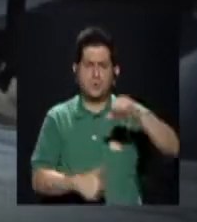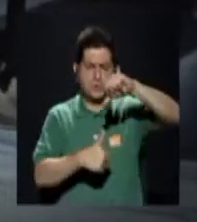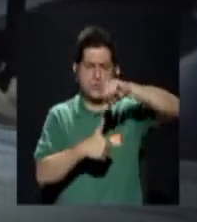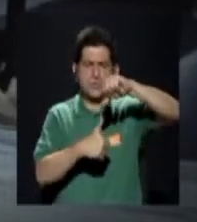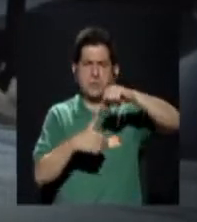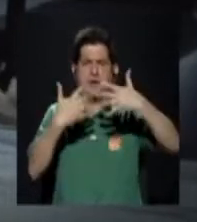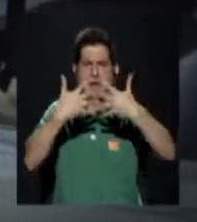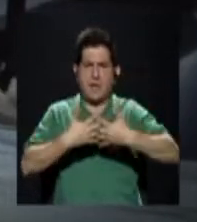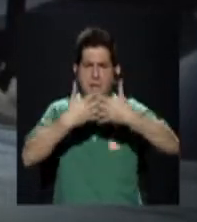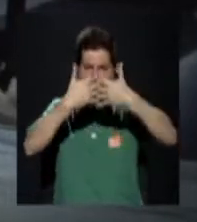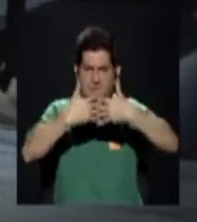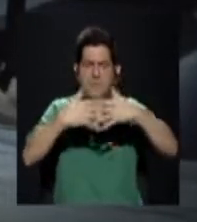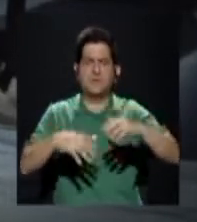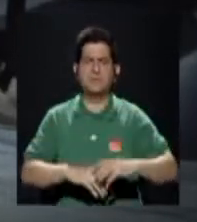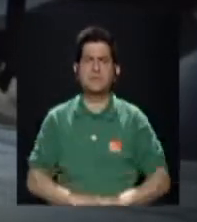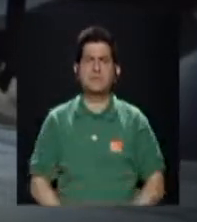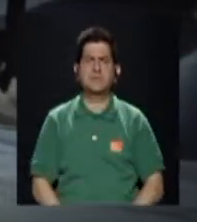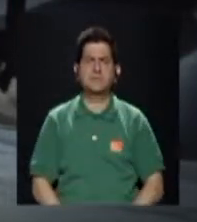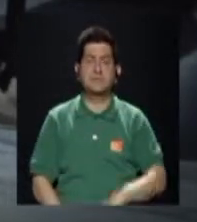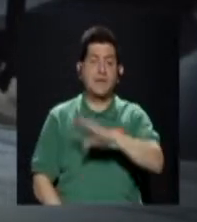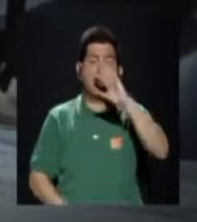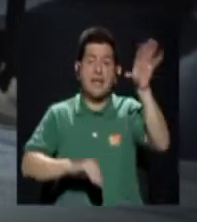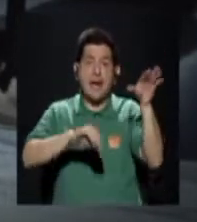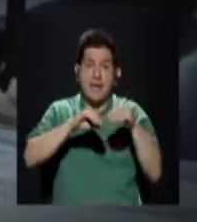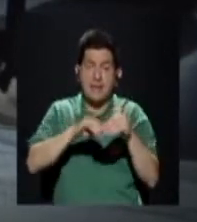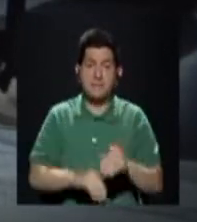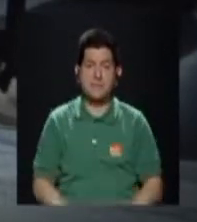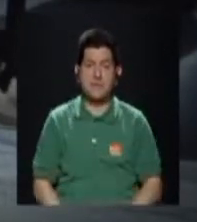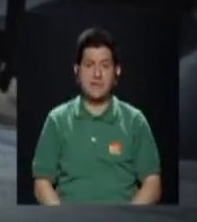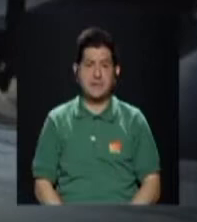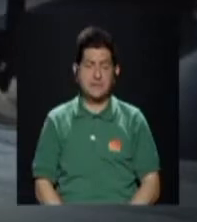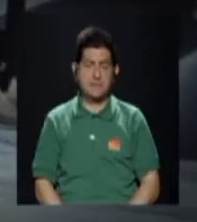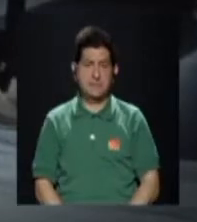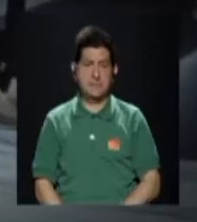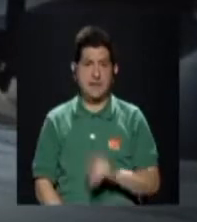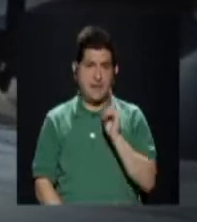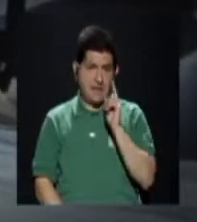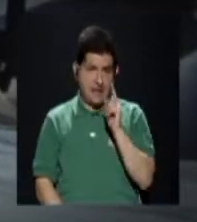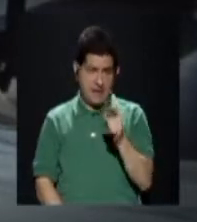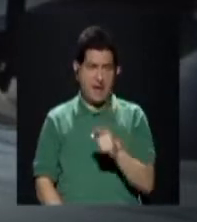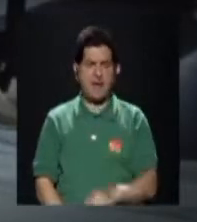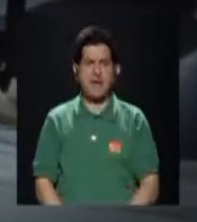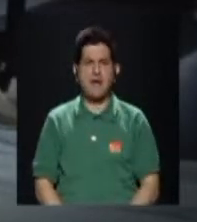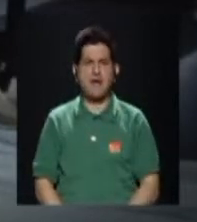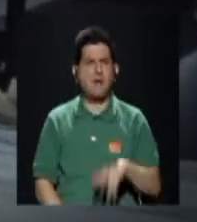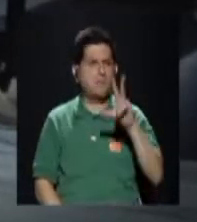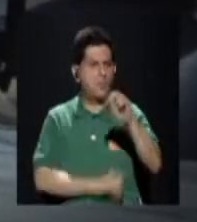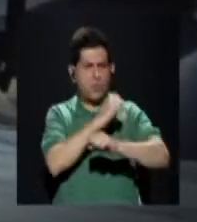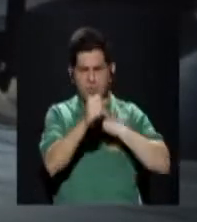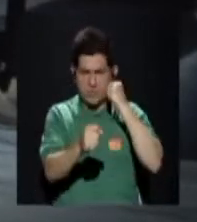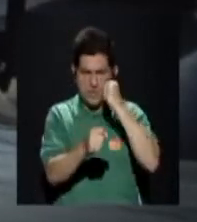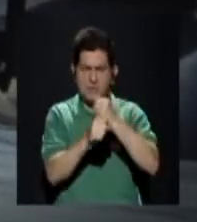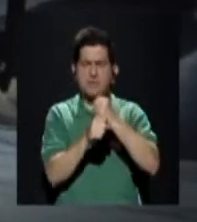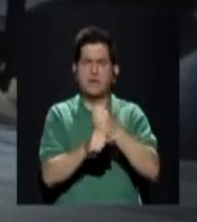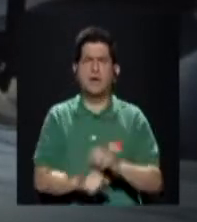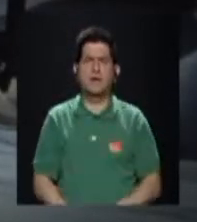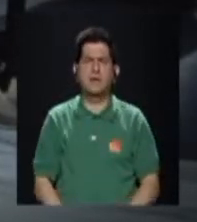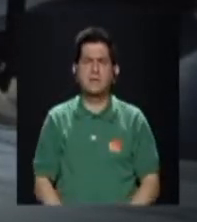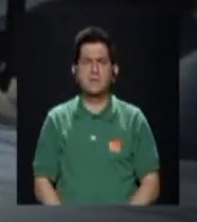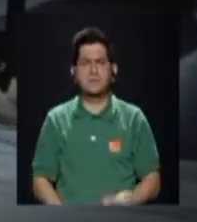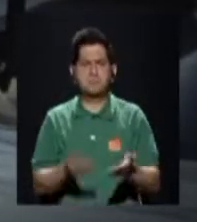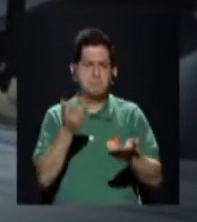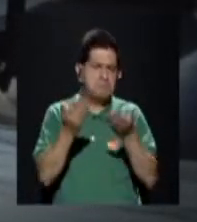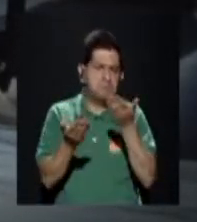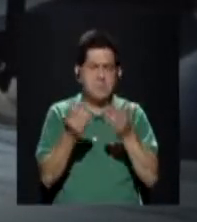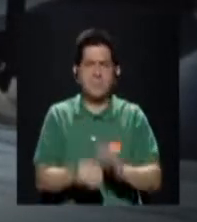Centroamericano de Empresas, sino que además formó por algo así como 30 años, años más, años